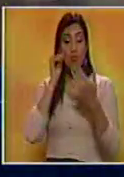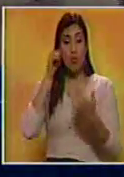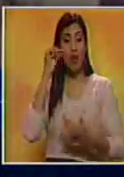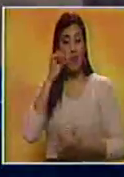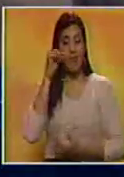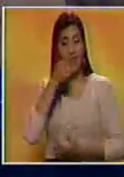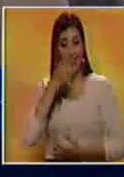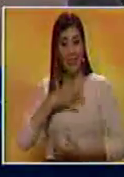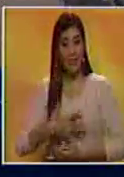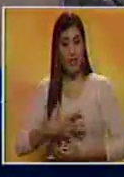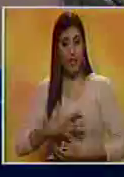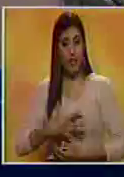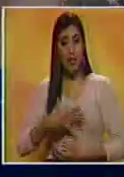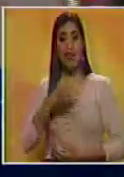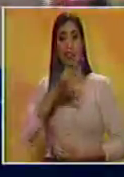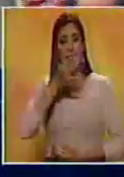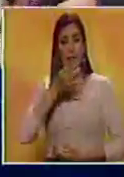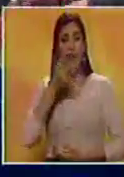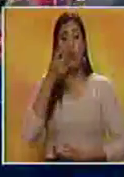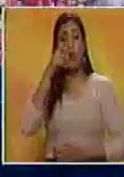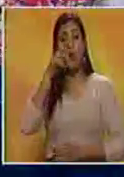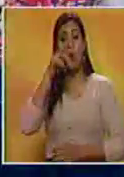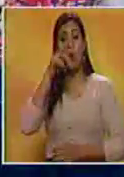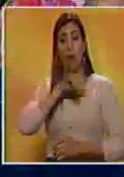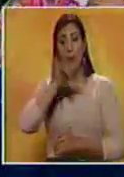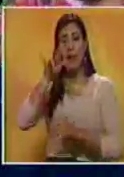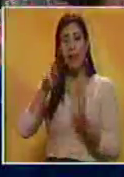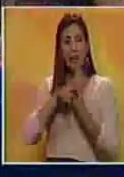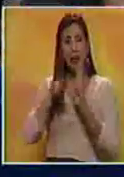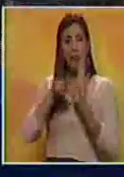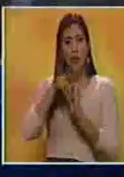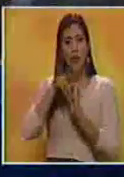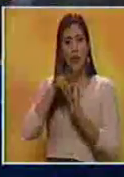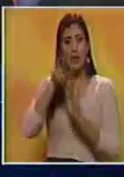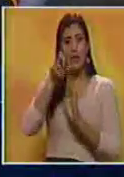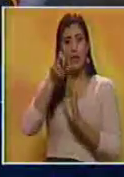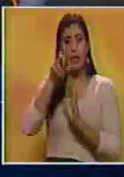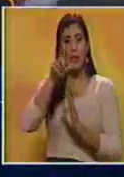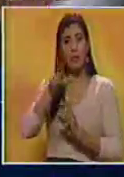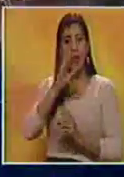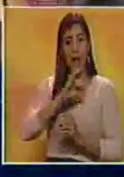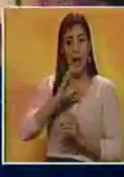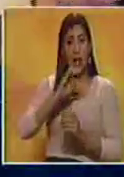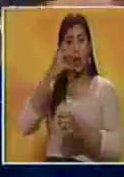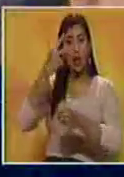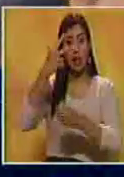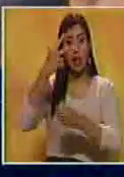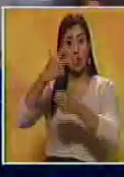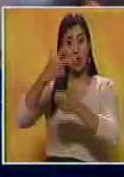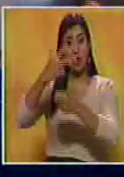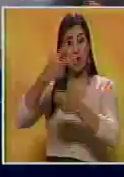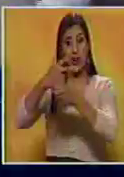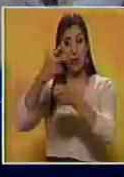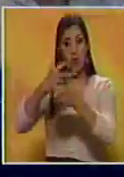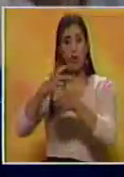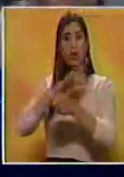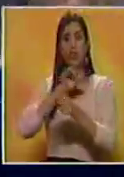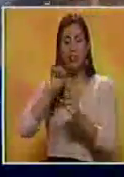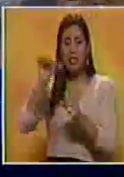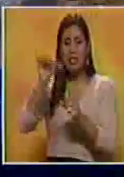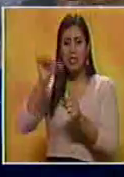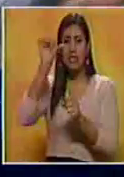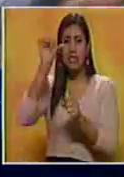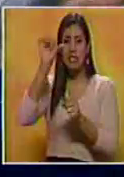Molina, resaltó que la frecuencia del vuelo Caracas-Managua